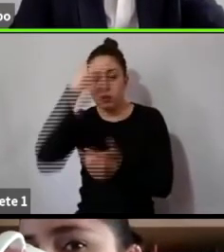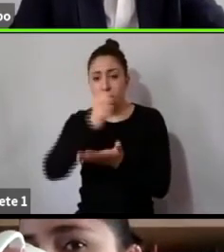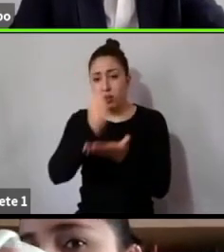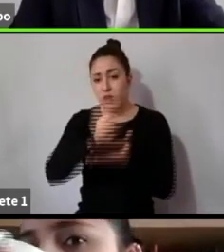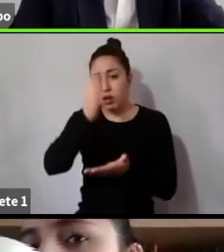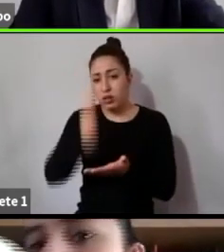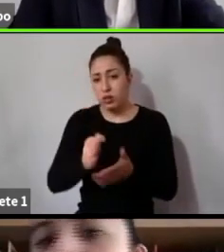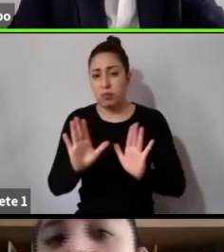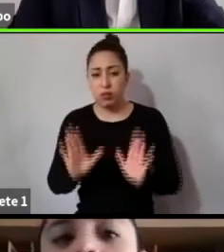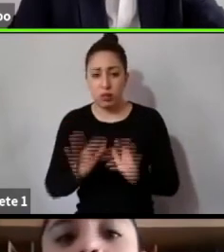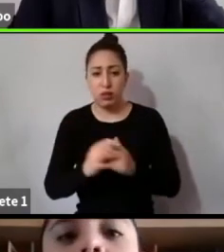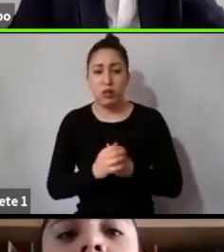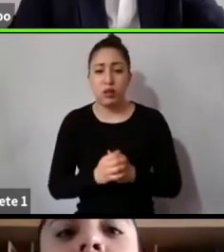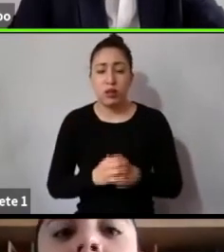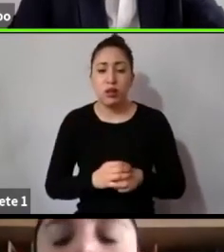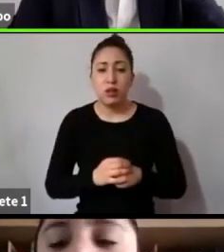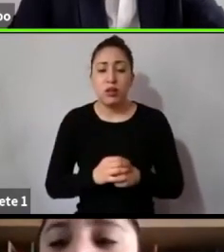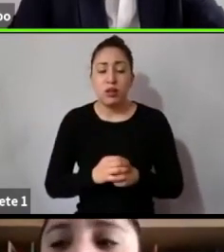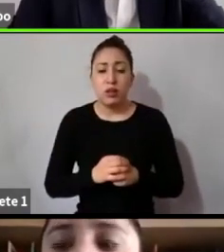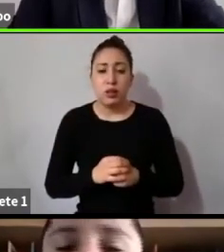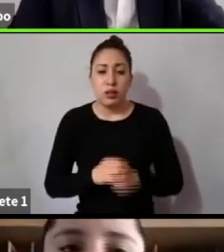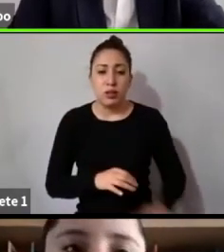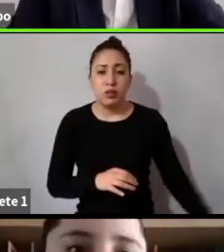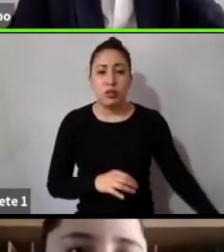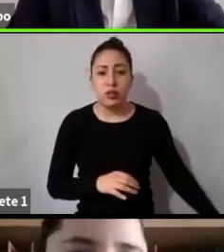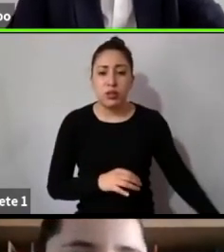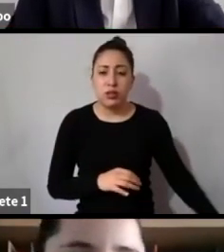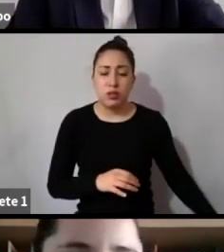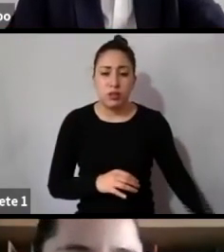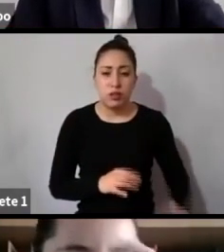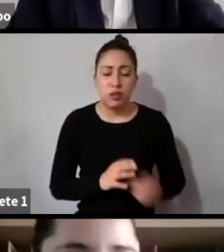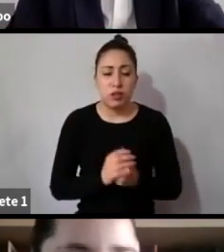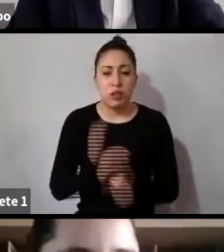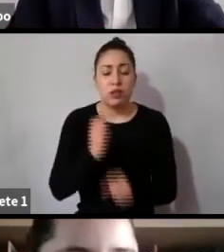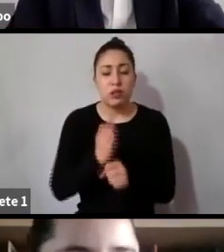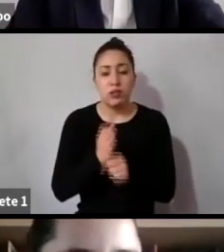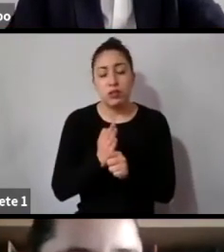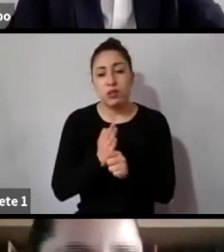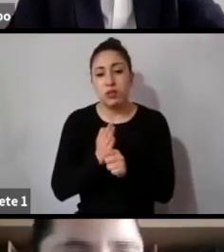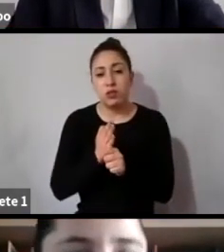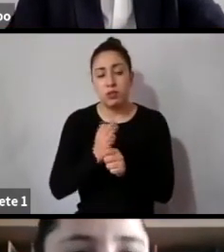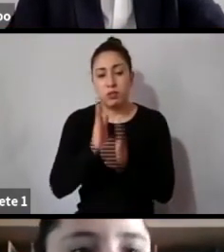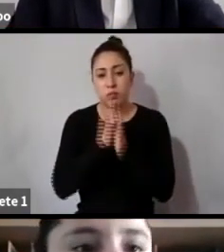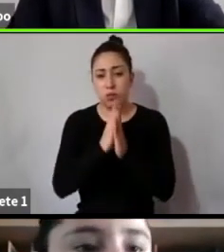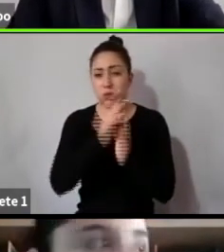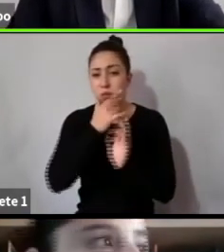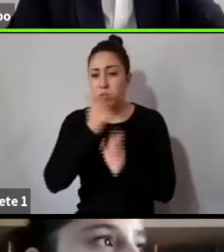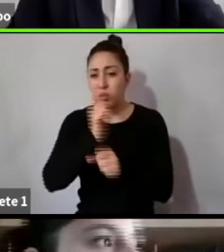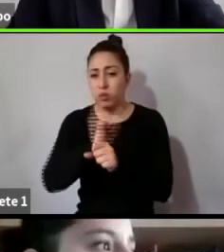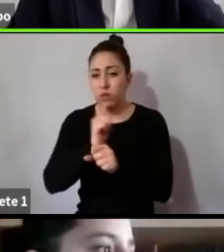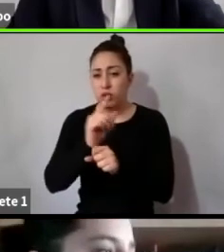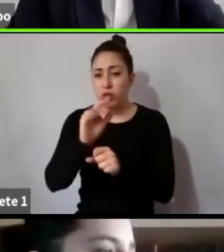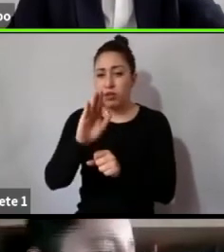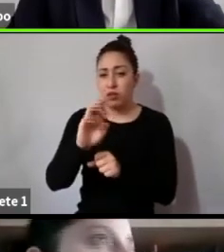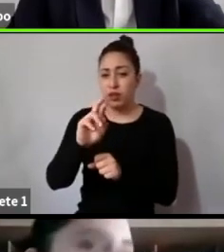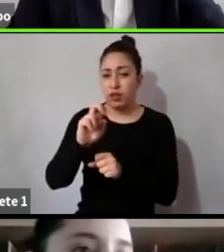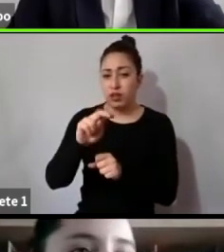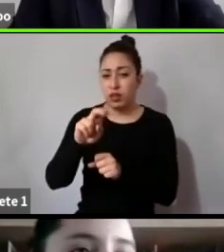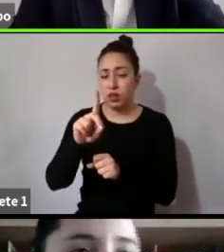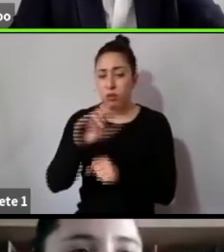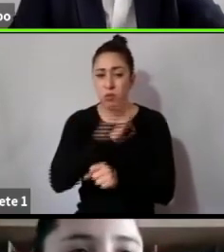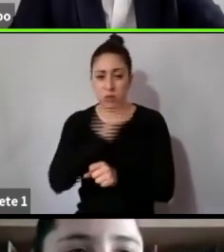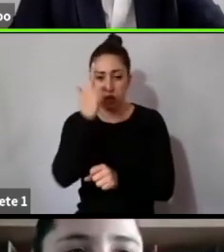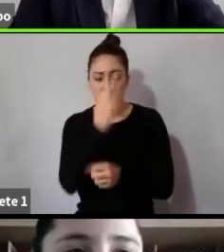acuerdos. Y si me permiten, pues le daríamos solicitarle al licenciado Fernando Cuellar de lectura de la lista de asistencia y